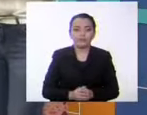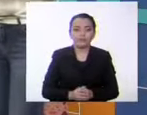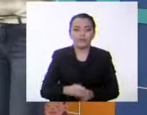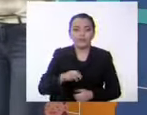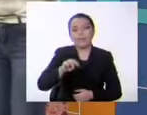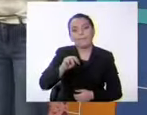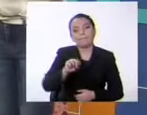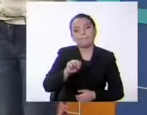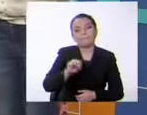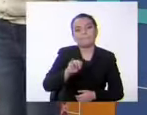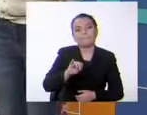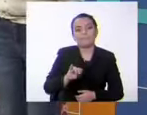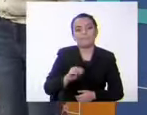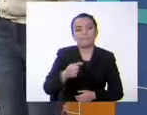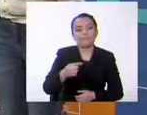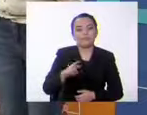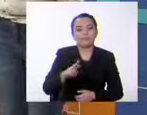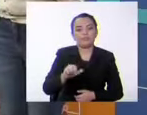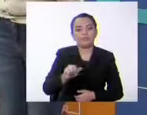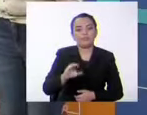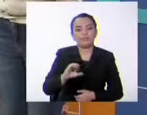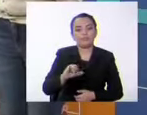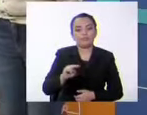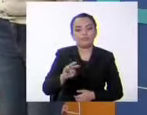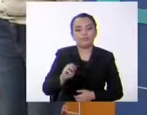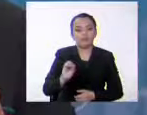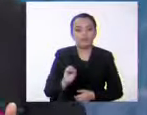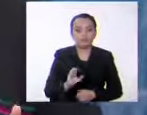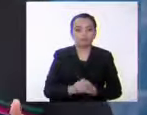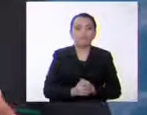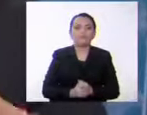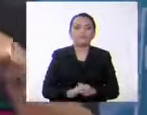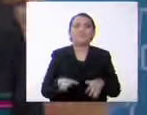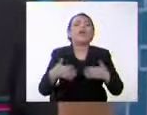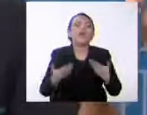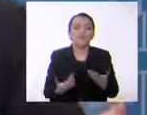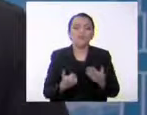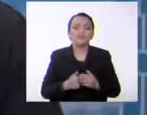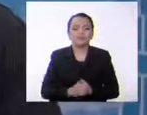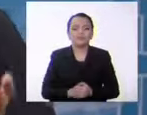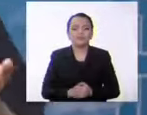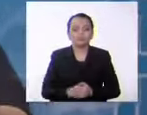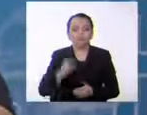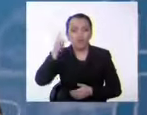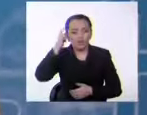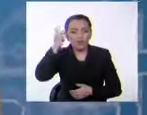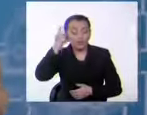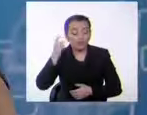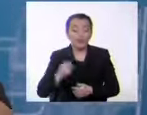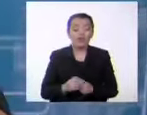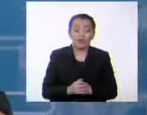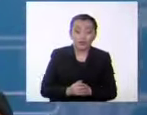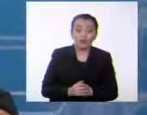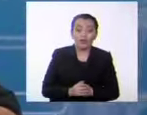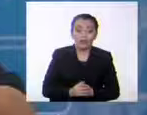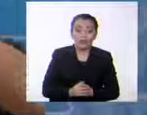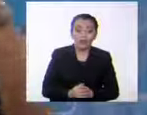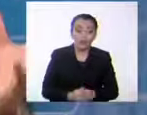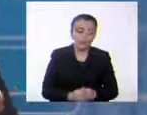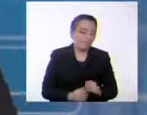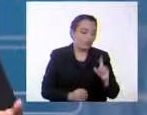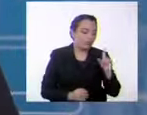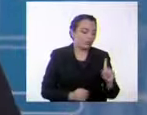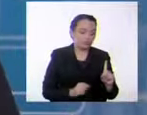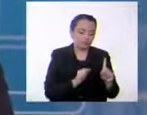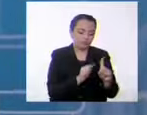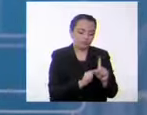Cuando algún familiar o alguna persona conocida viaja a otro país y se instala a vivir, por lo general adquiere esa cultura, la